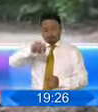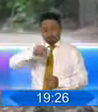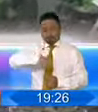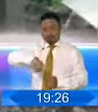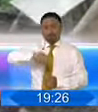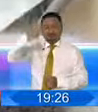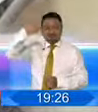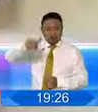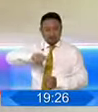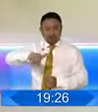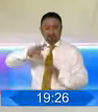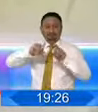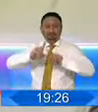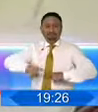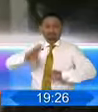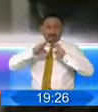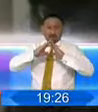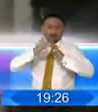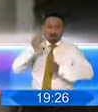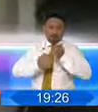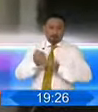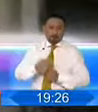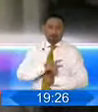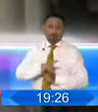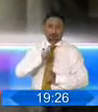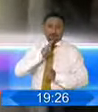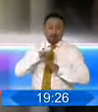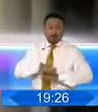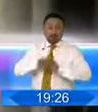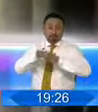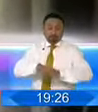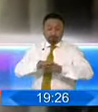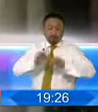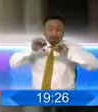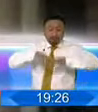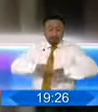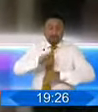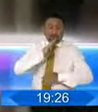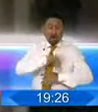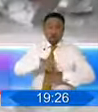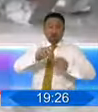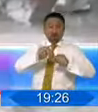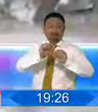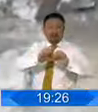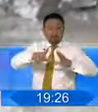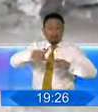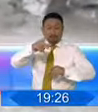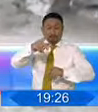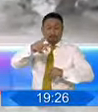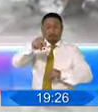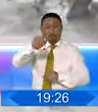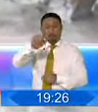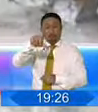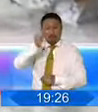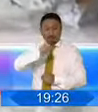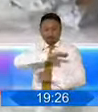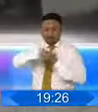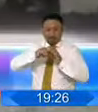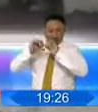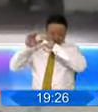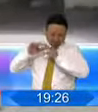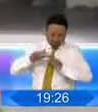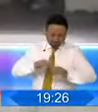Huayco, varias viviendas han sido afectadas. El caudal ingresó con palos, piedras, lodo y más. Ha habido un deslave desde encima de la